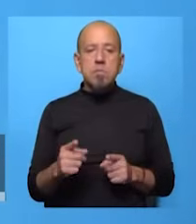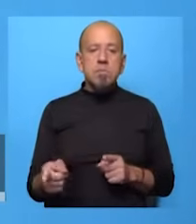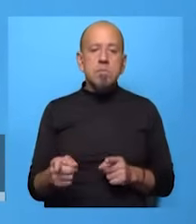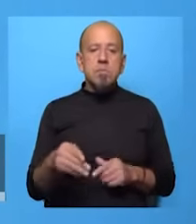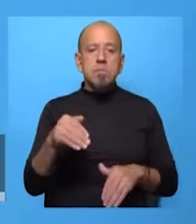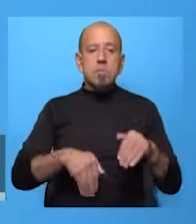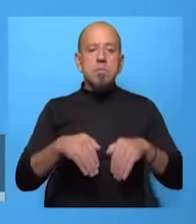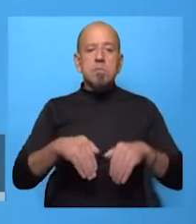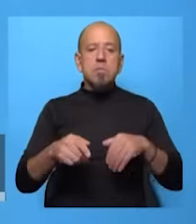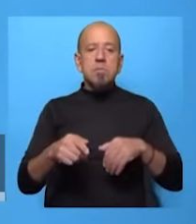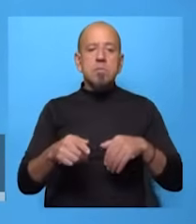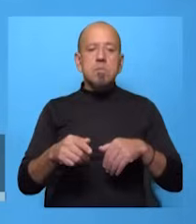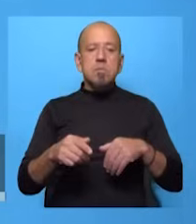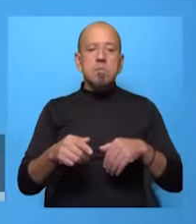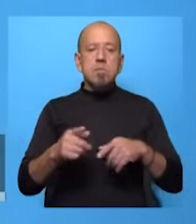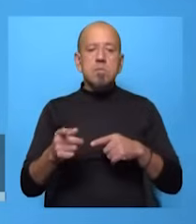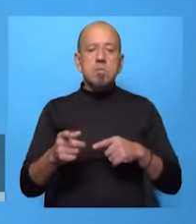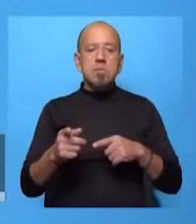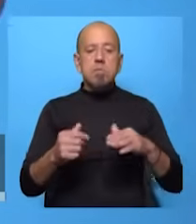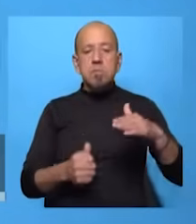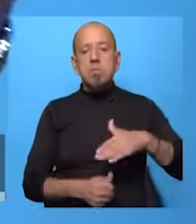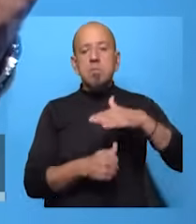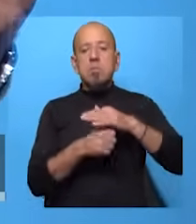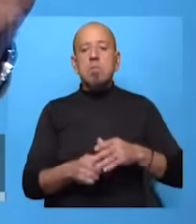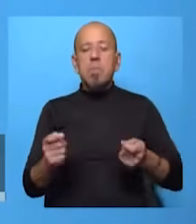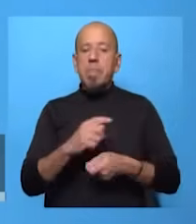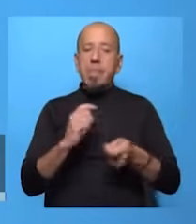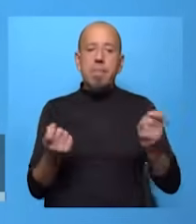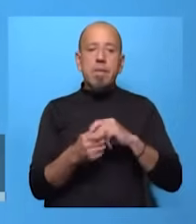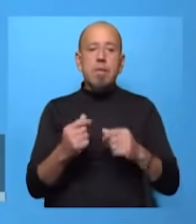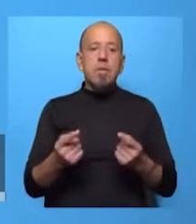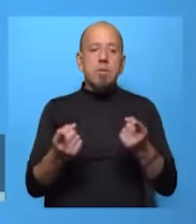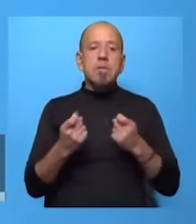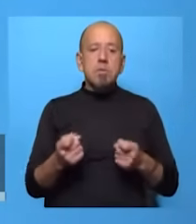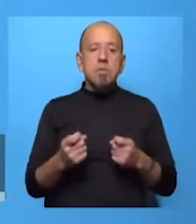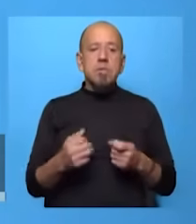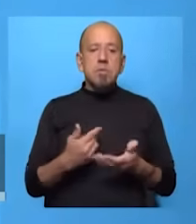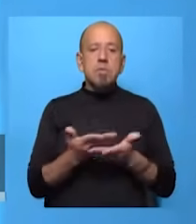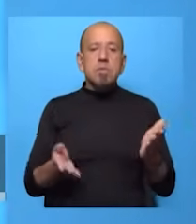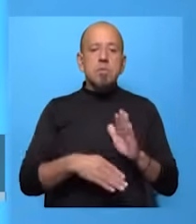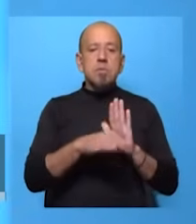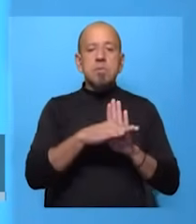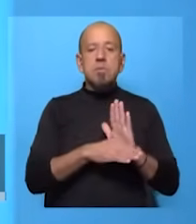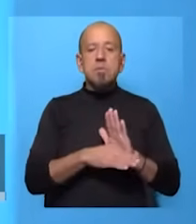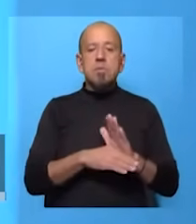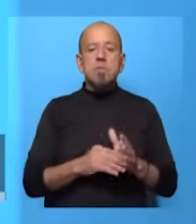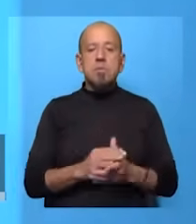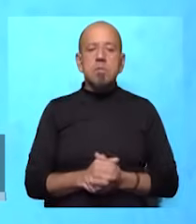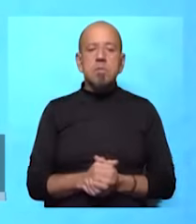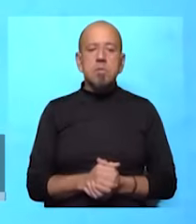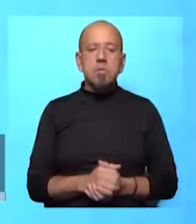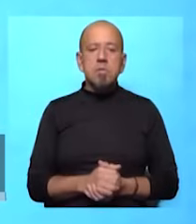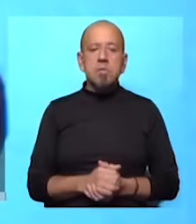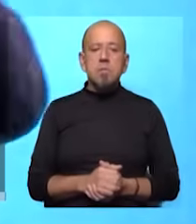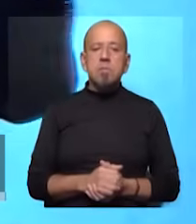las elecciones liderar eso y liderar también las transformaciones que necesita país que están esbozadas en nuestro programa esto lo debes haber escuchado más de